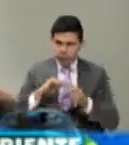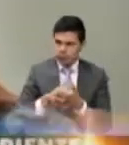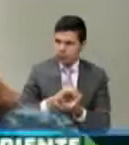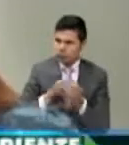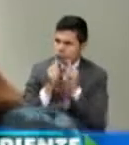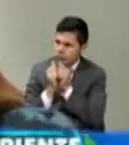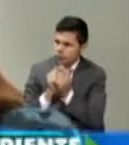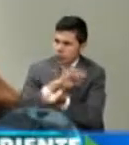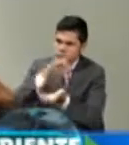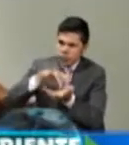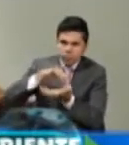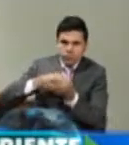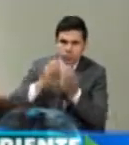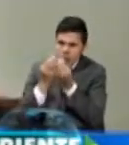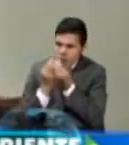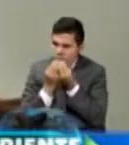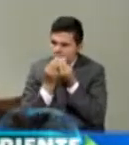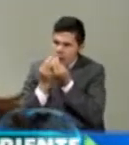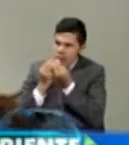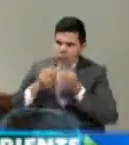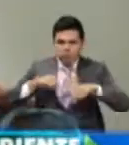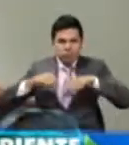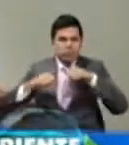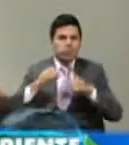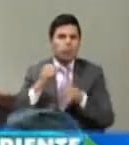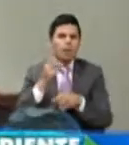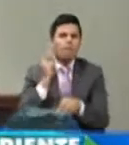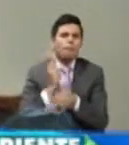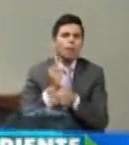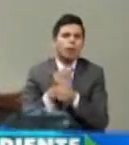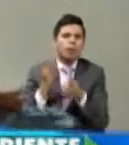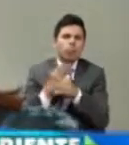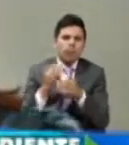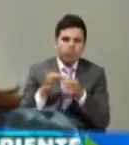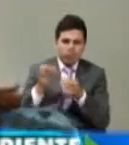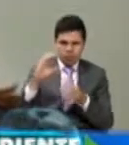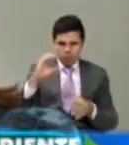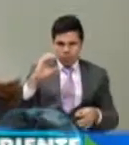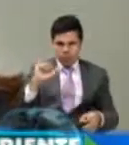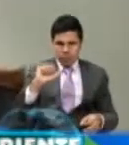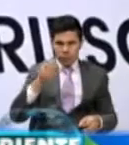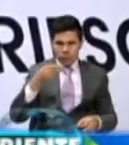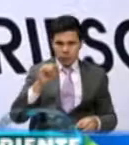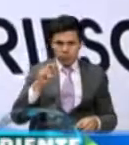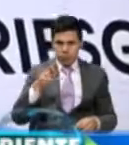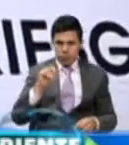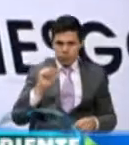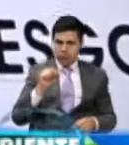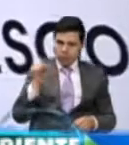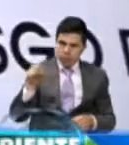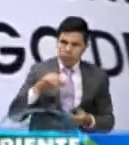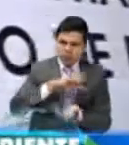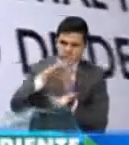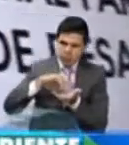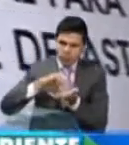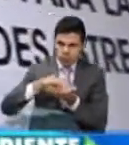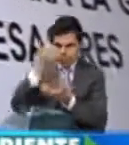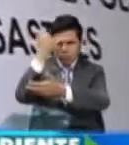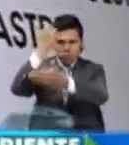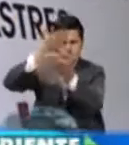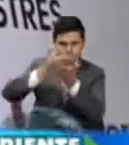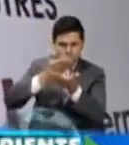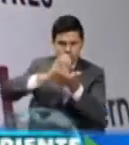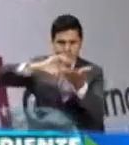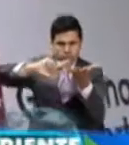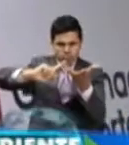acompañar las acciones del Consejo Municipal de Gestión de Riesgo del municipio de Cáchira, en donde les vamos a plantear hacer